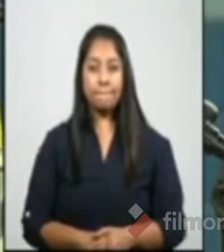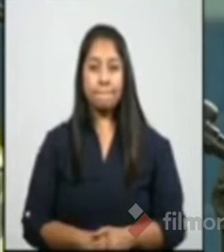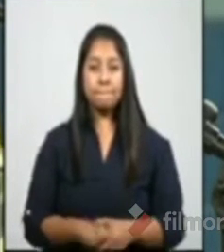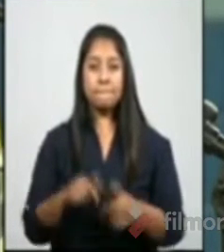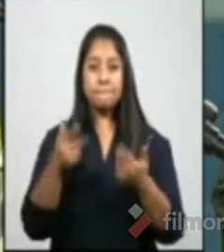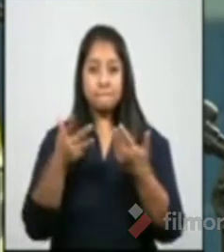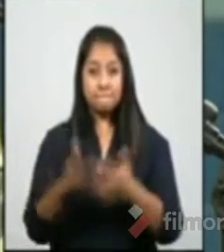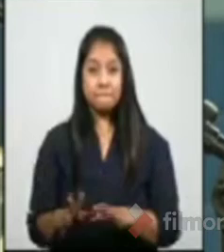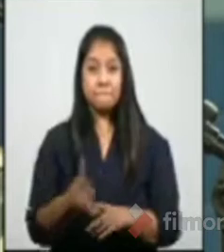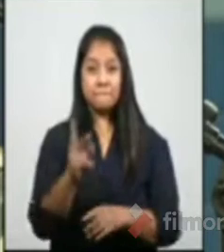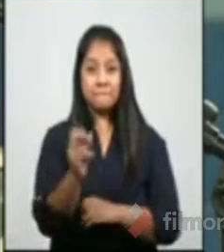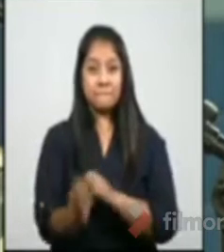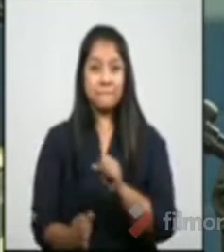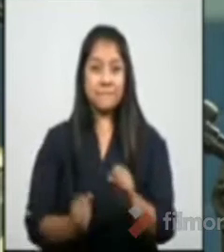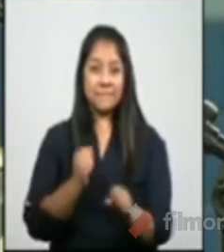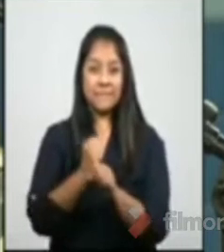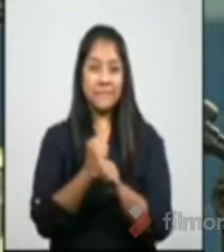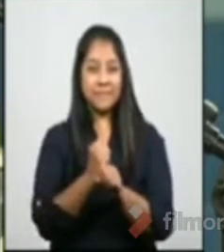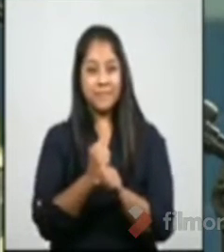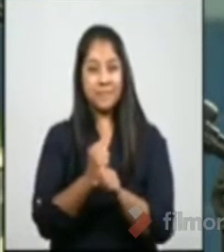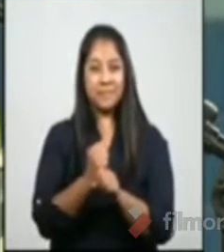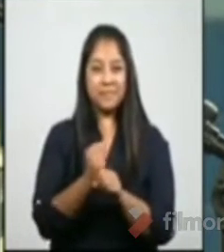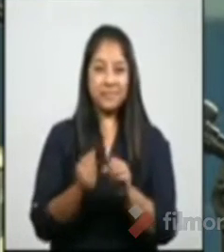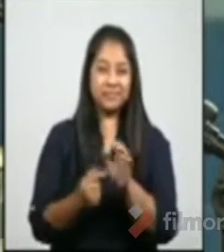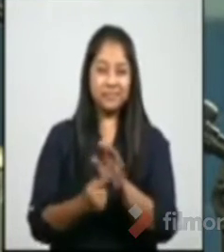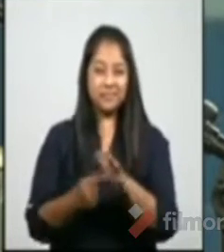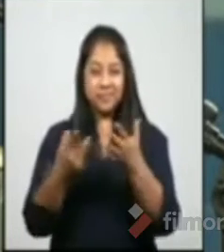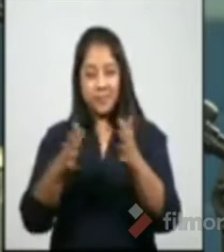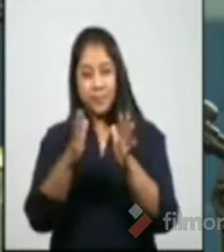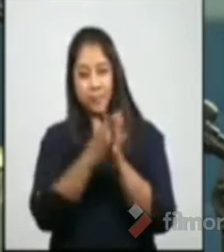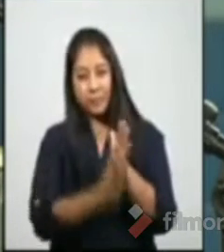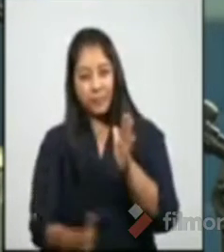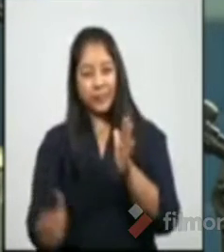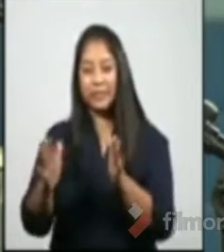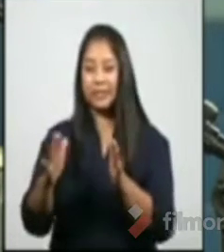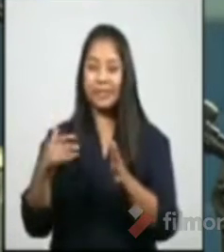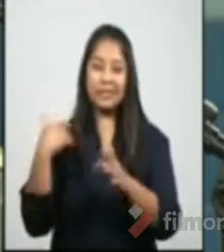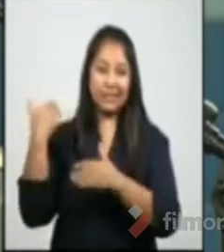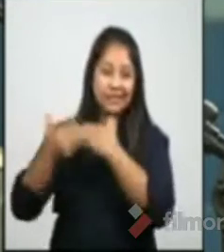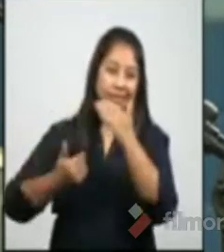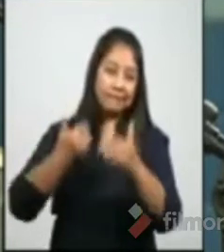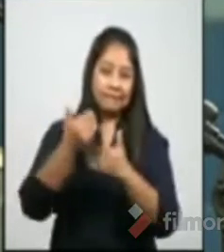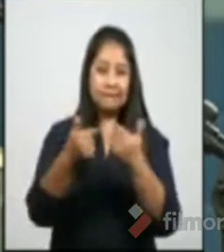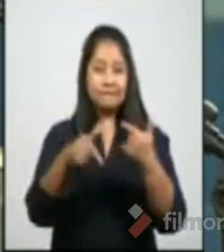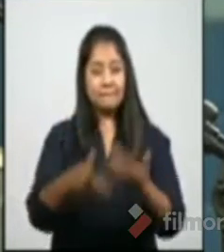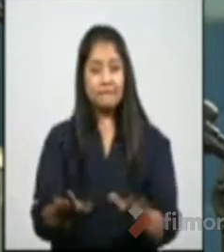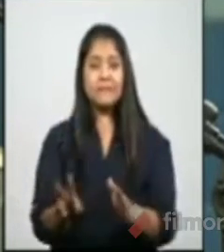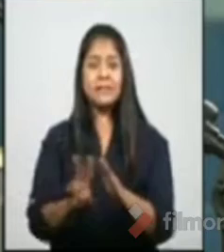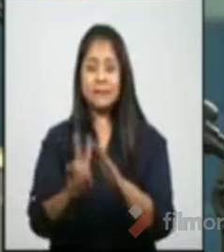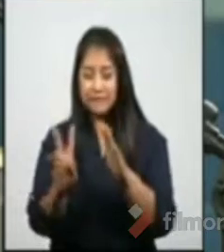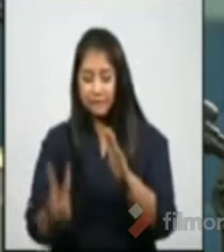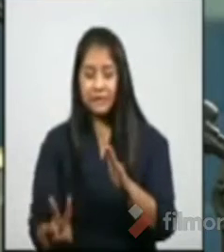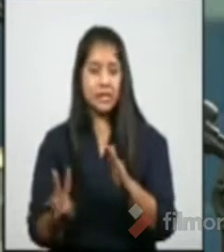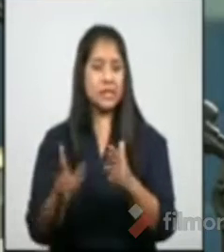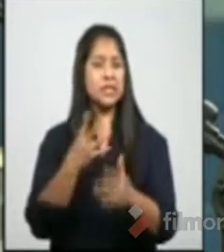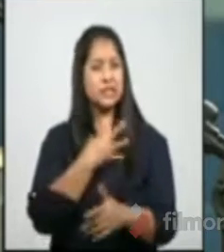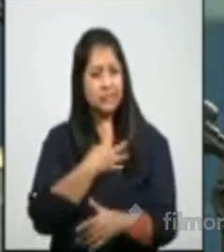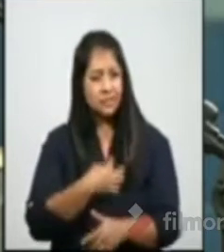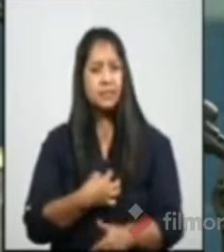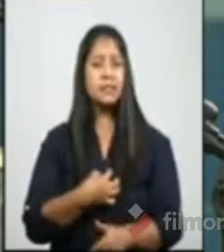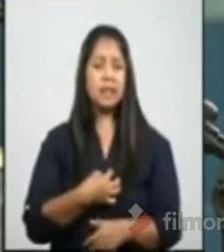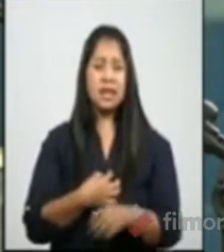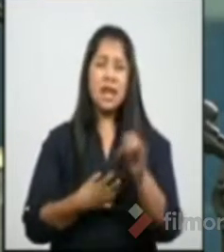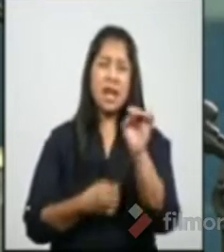Pasaron 20 años en los cuales mis estimados vecinos sufrieron.